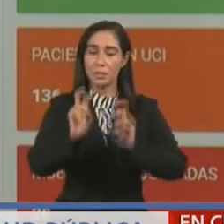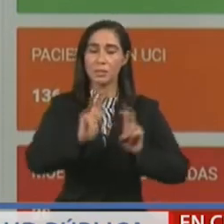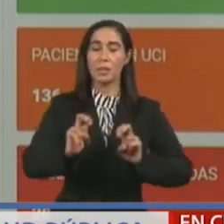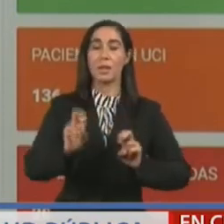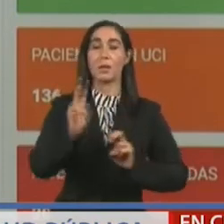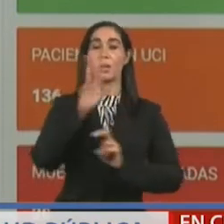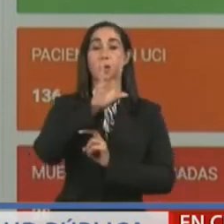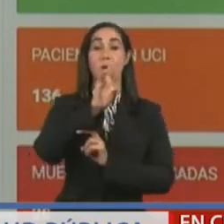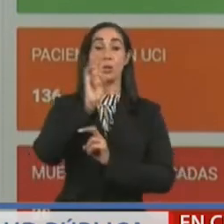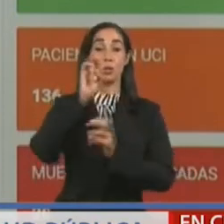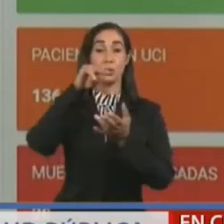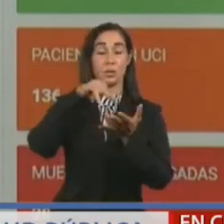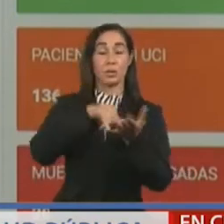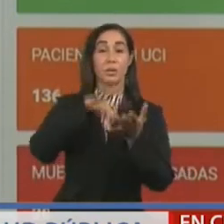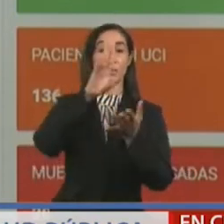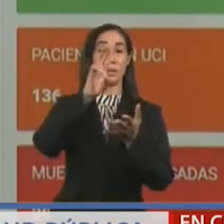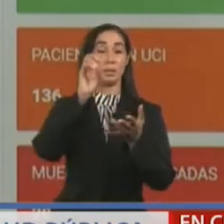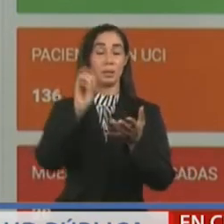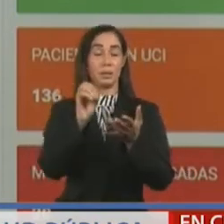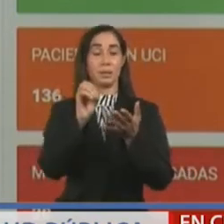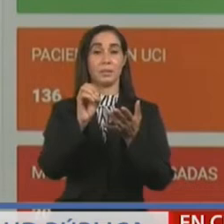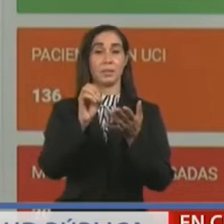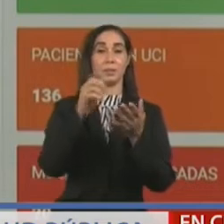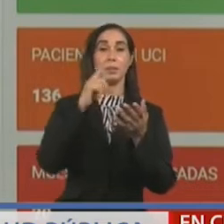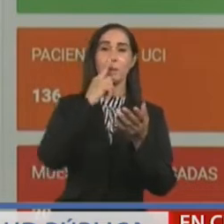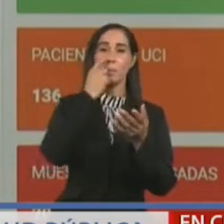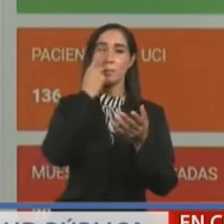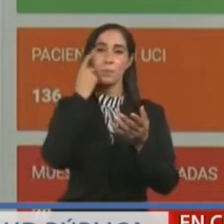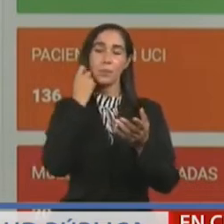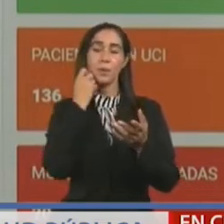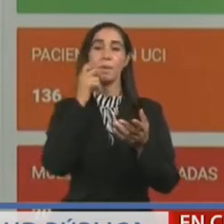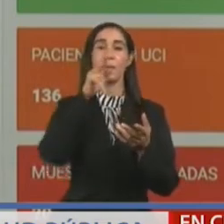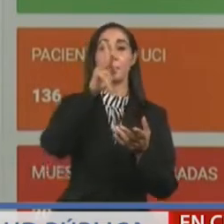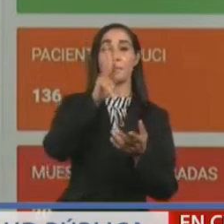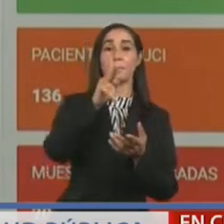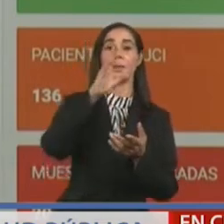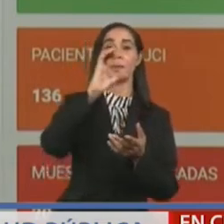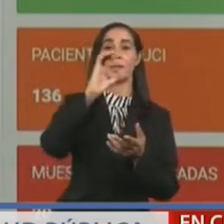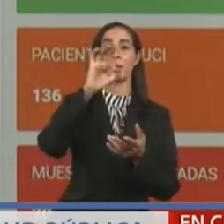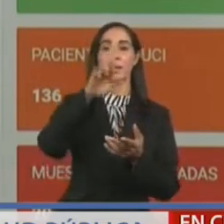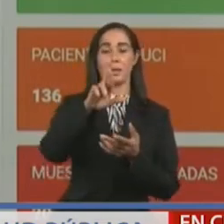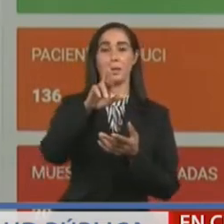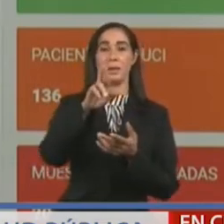pruebas de PCR.